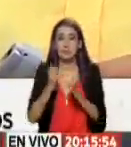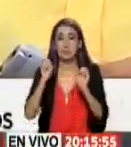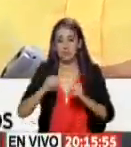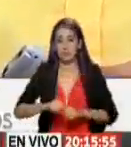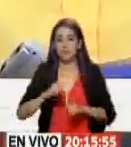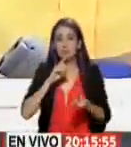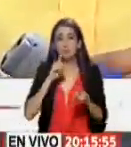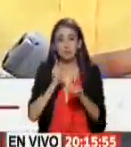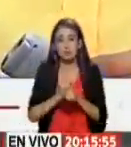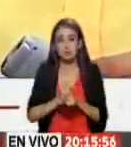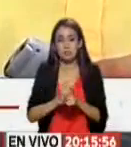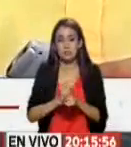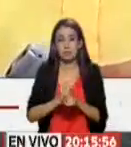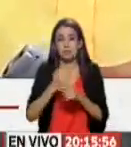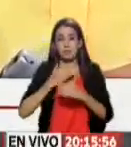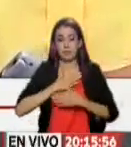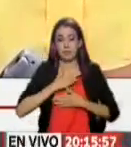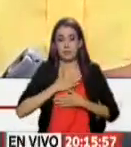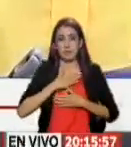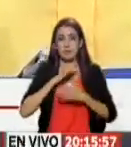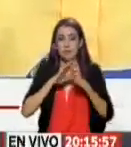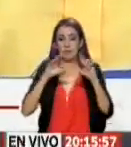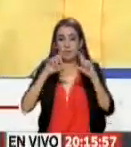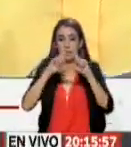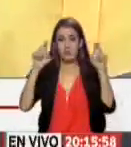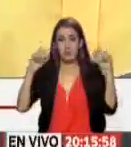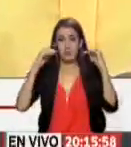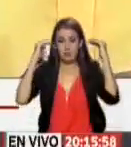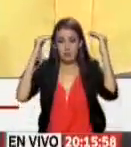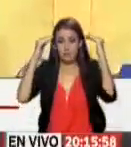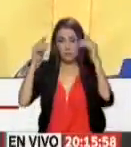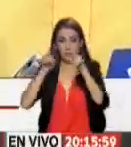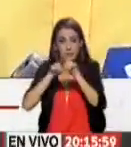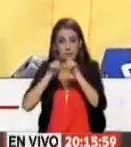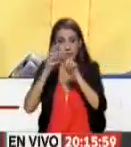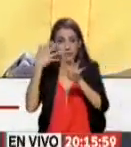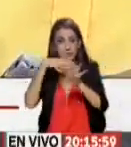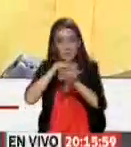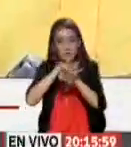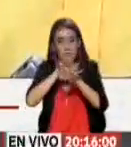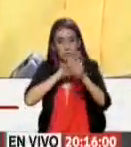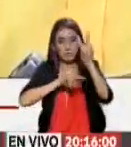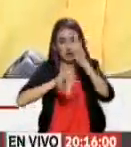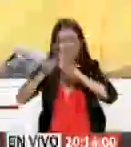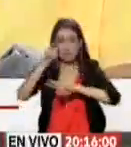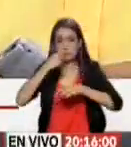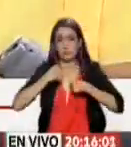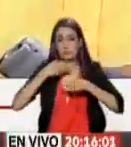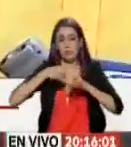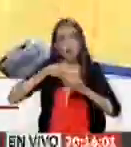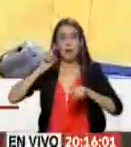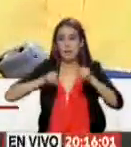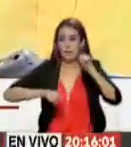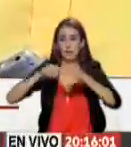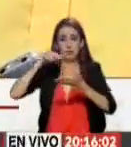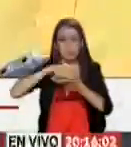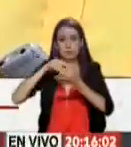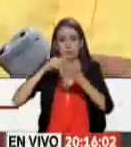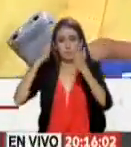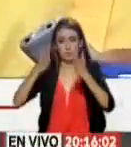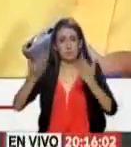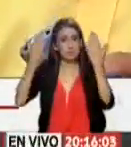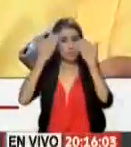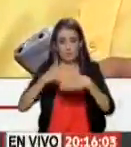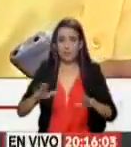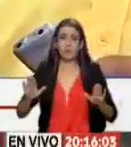de tener una revisión íntegra, pero también es muy cierto que habemos egresados, que estamos perdiendo la